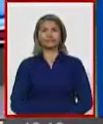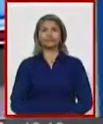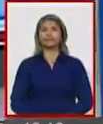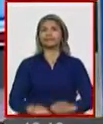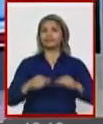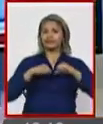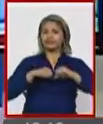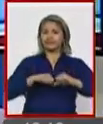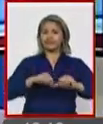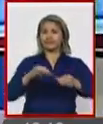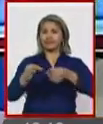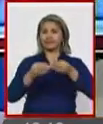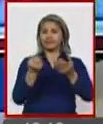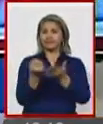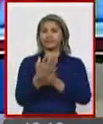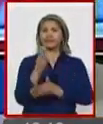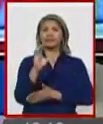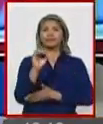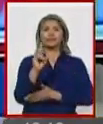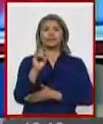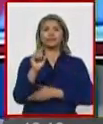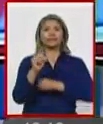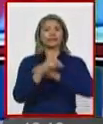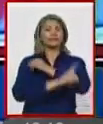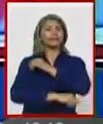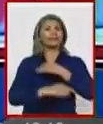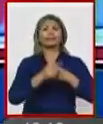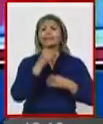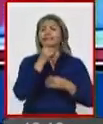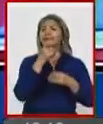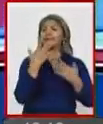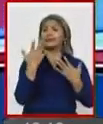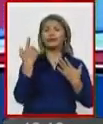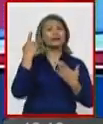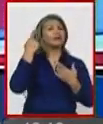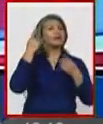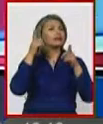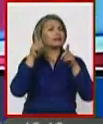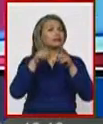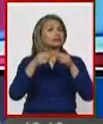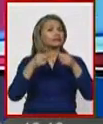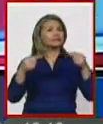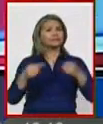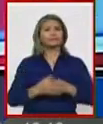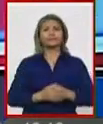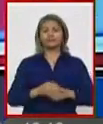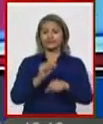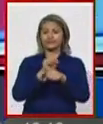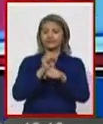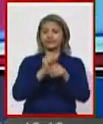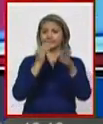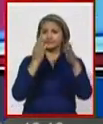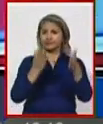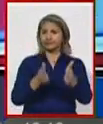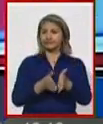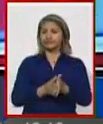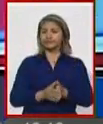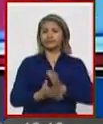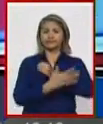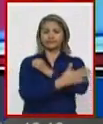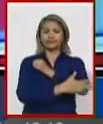seguimos hablando del nuevo código de sistema penal y quienes están en desacuerdo y piden su aprobación son los trabajadores